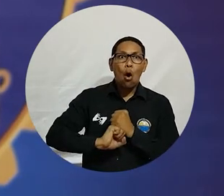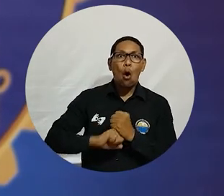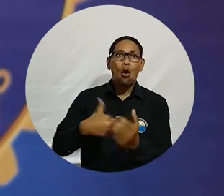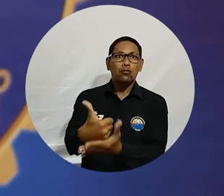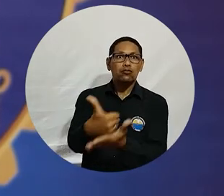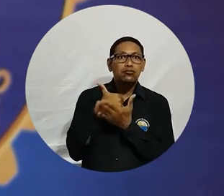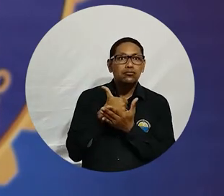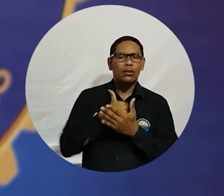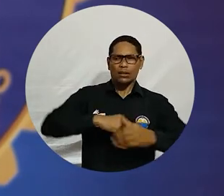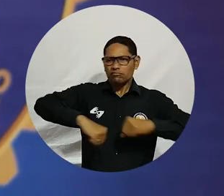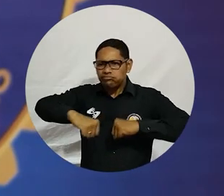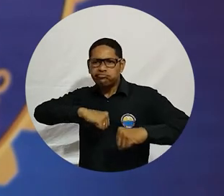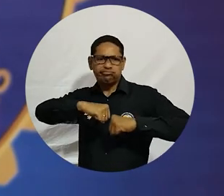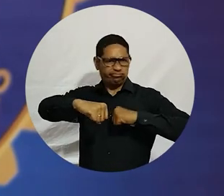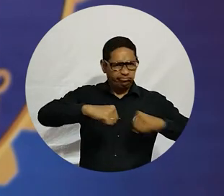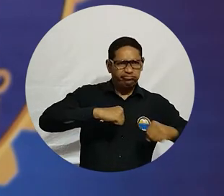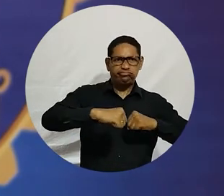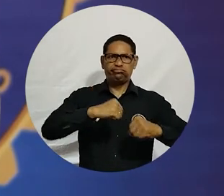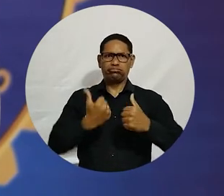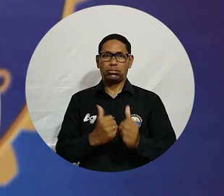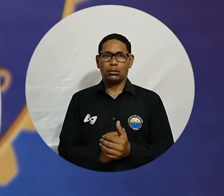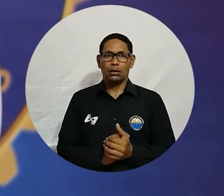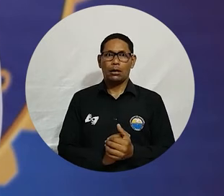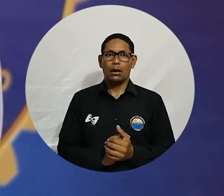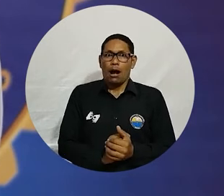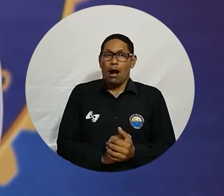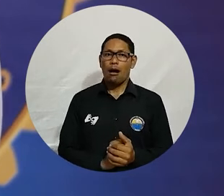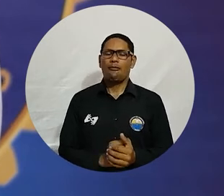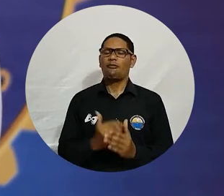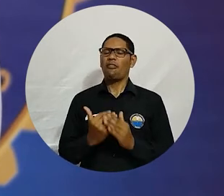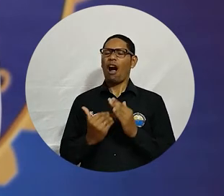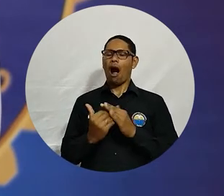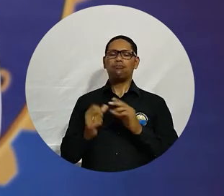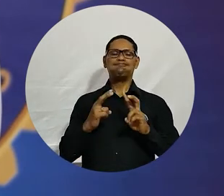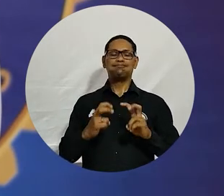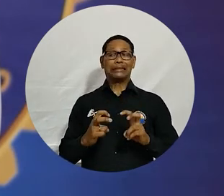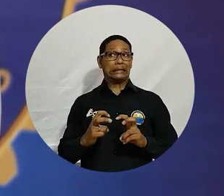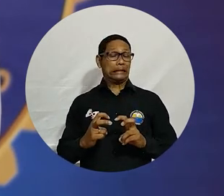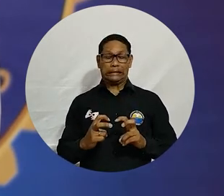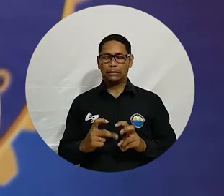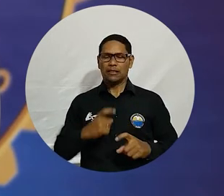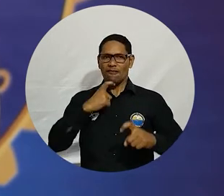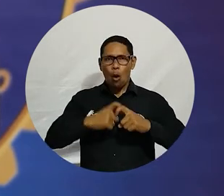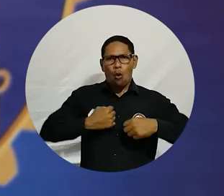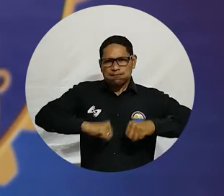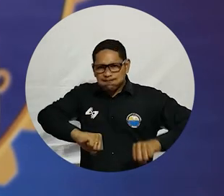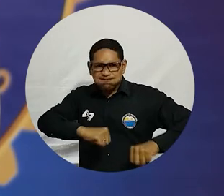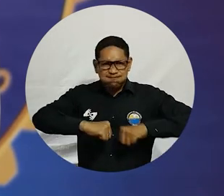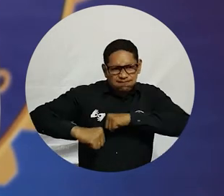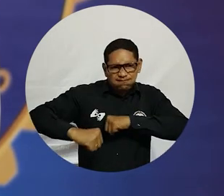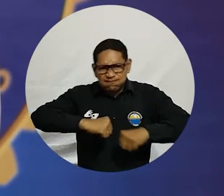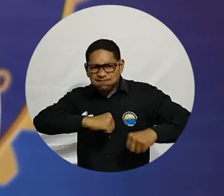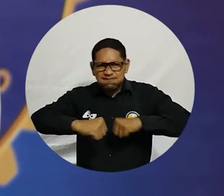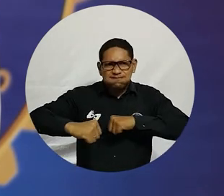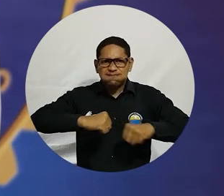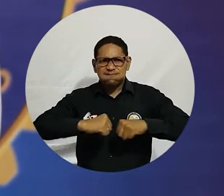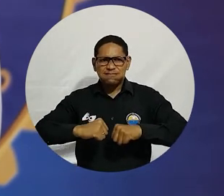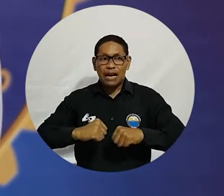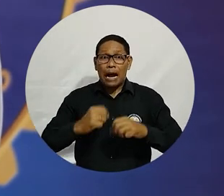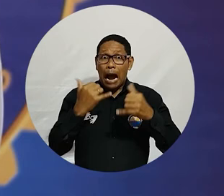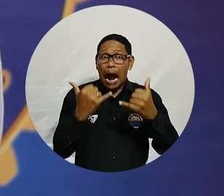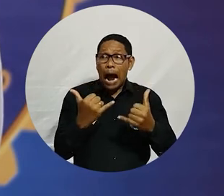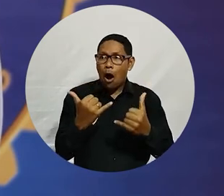al ejercicio investigativo y no es fácil como investigadores trasegar en este